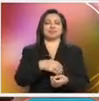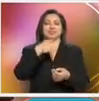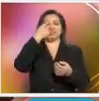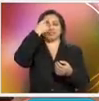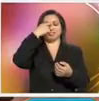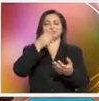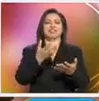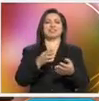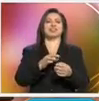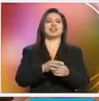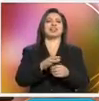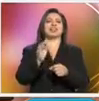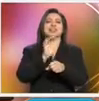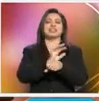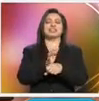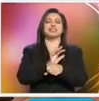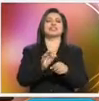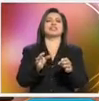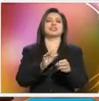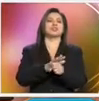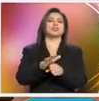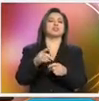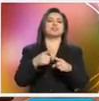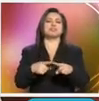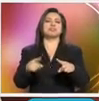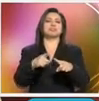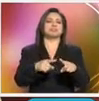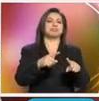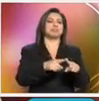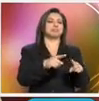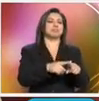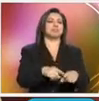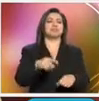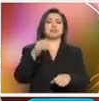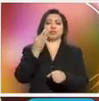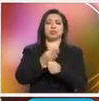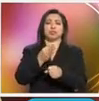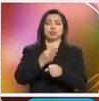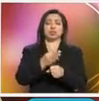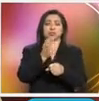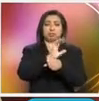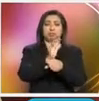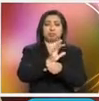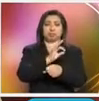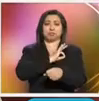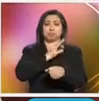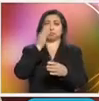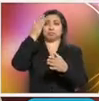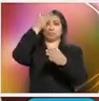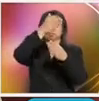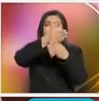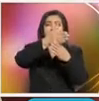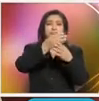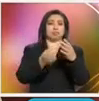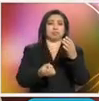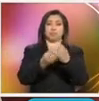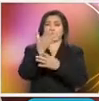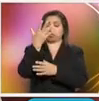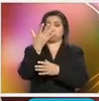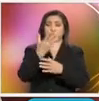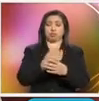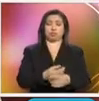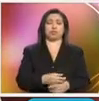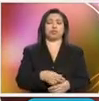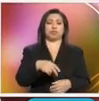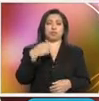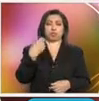a platicar de qué trata. Antes quiero comentar uno de los estrenos comerciales que hay esta semana, que es The Shallows,